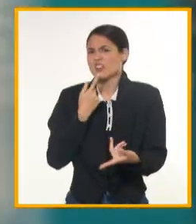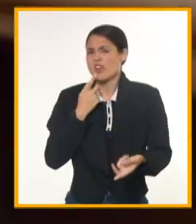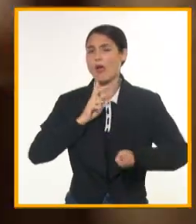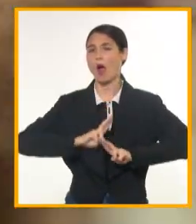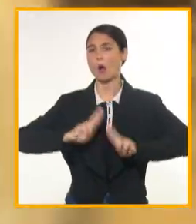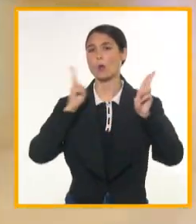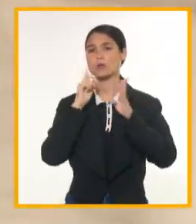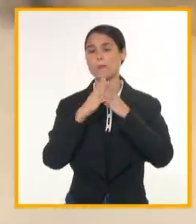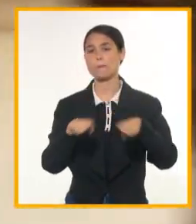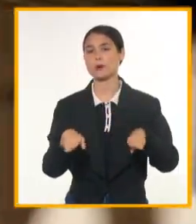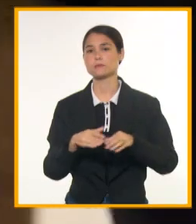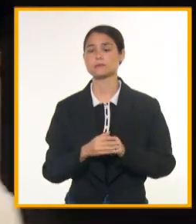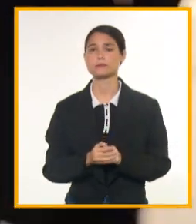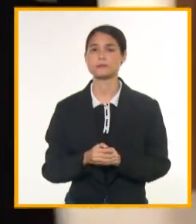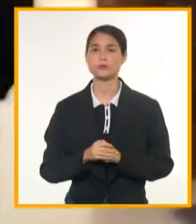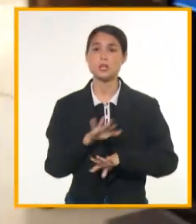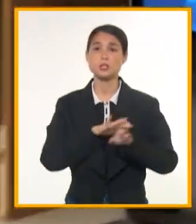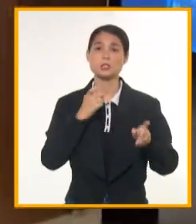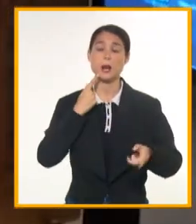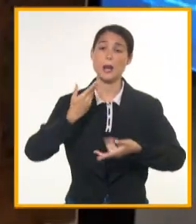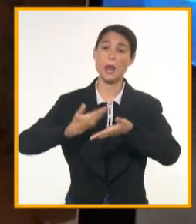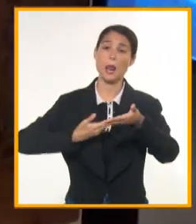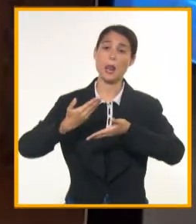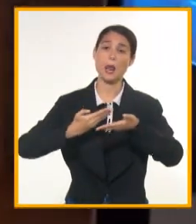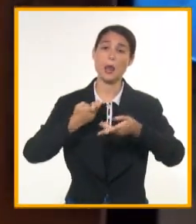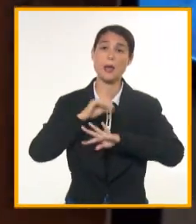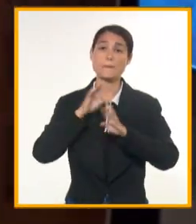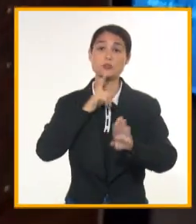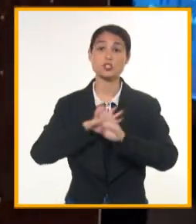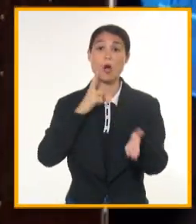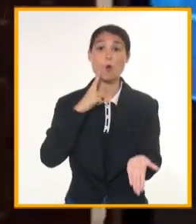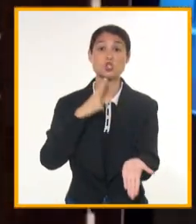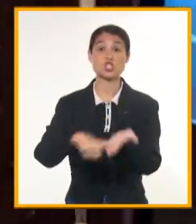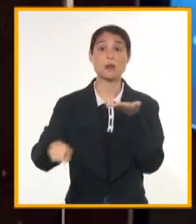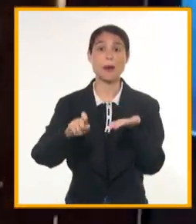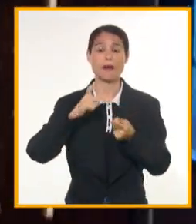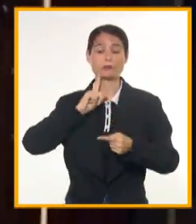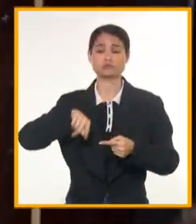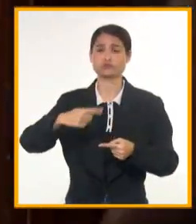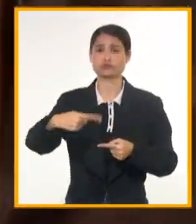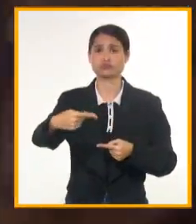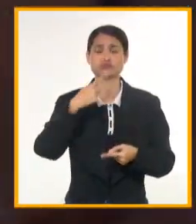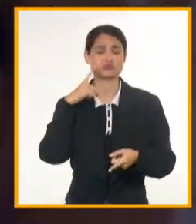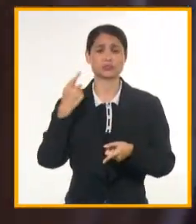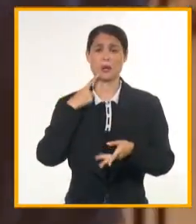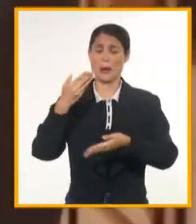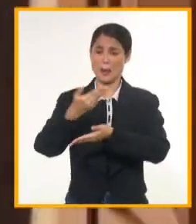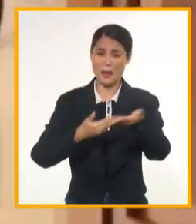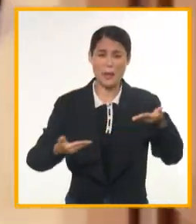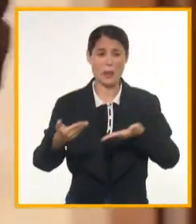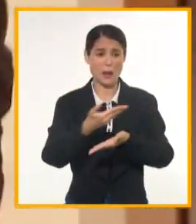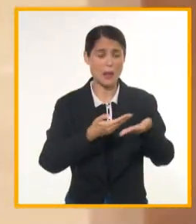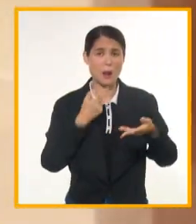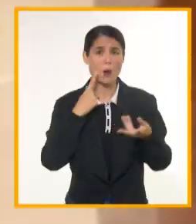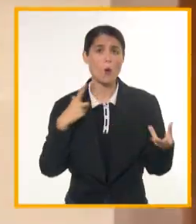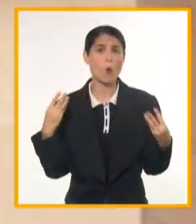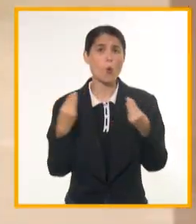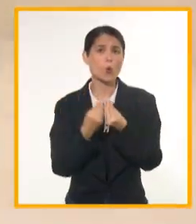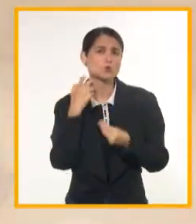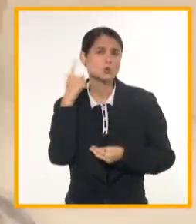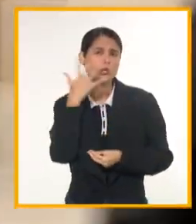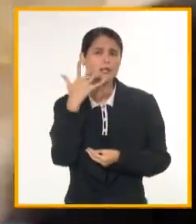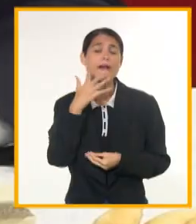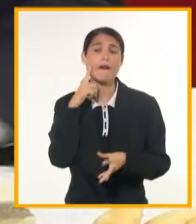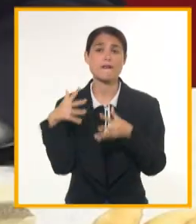Sus declaraciones tuvieron lugar después de una semana de conversaciones diplomáticas de Estados Unidos con ambas partes en Arabia